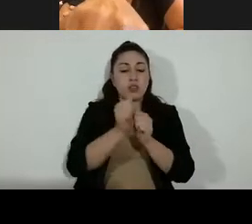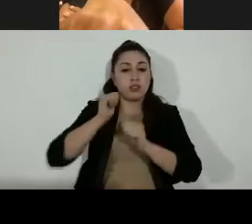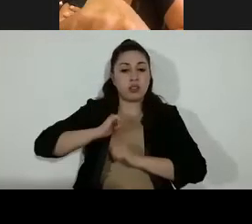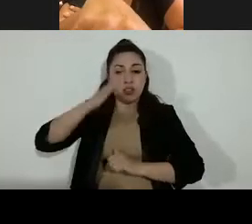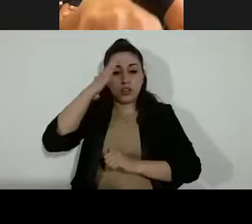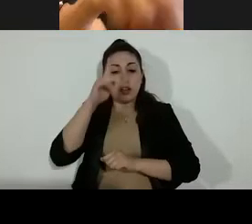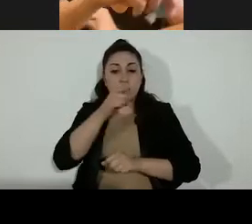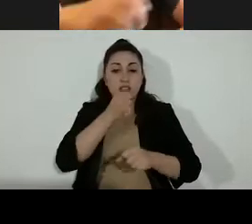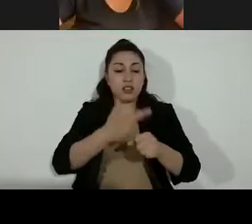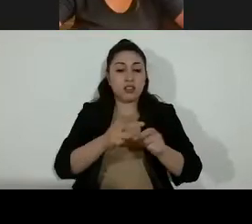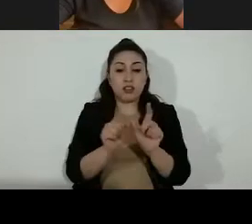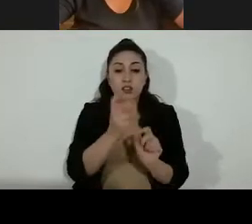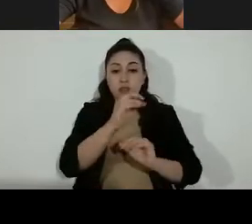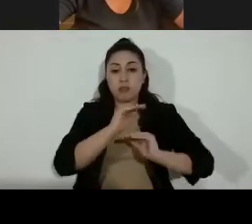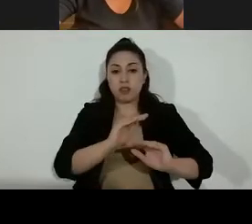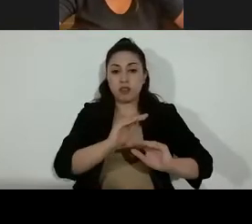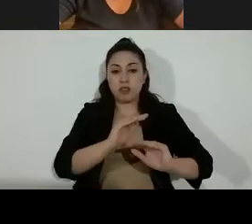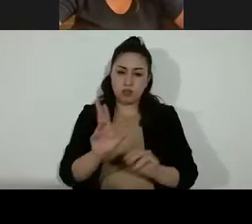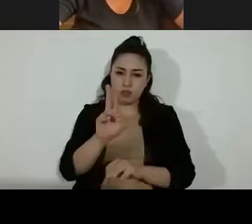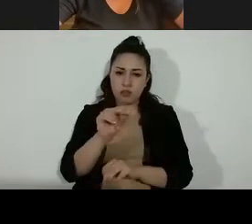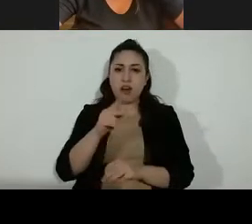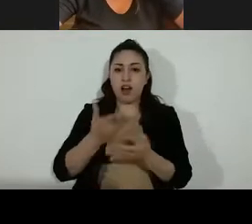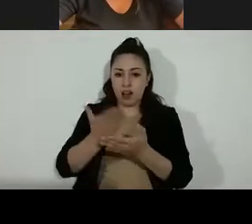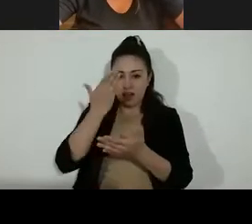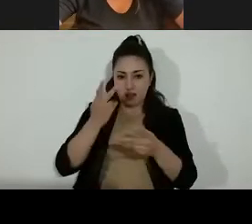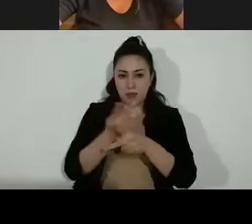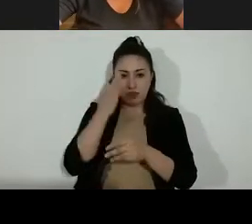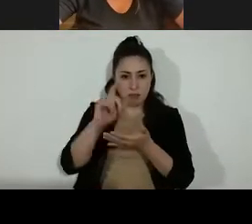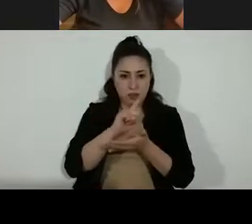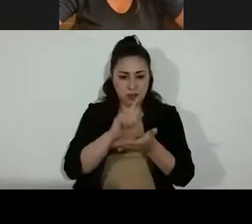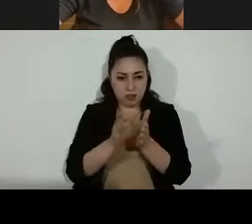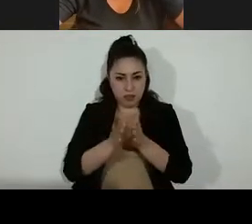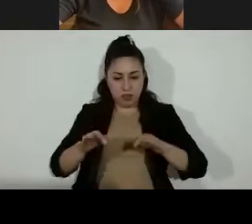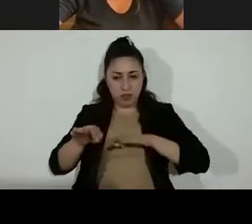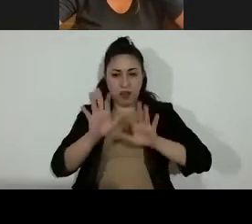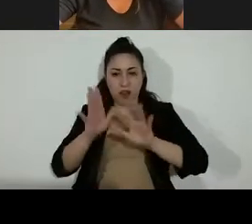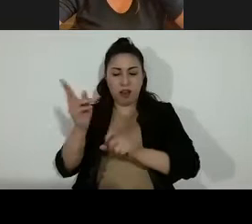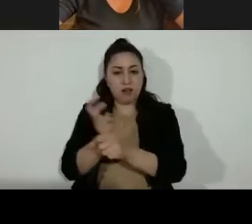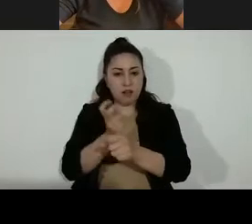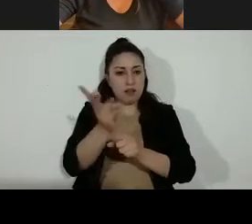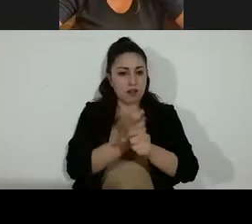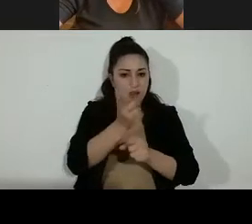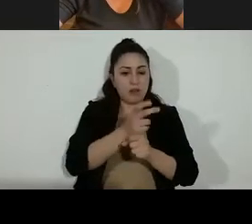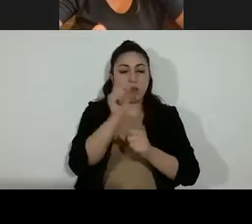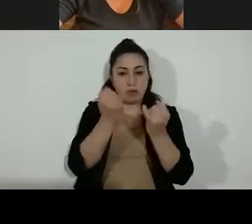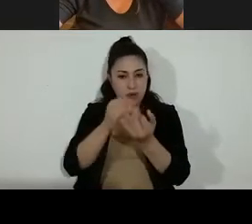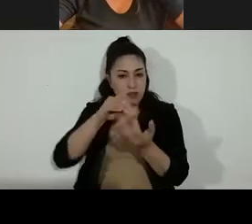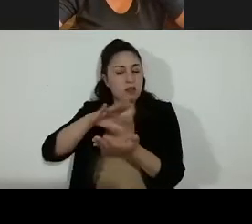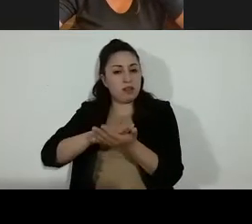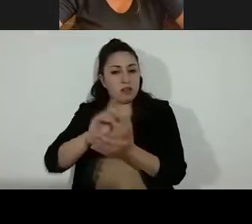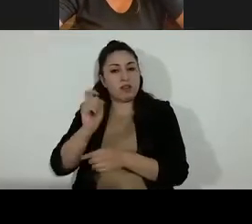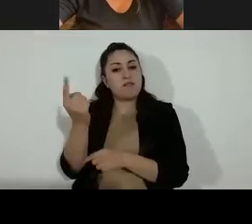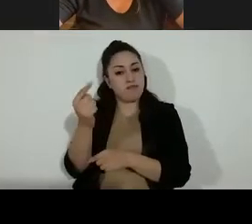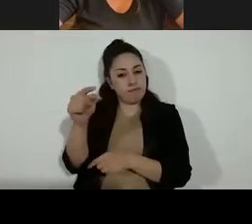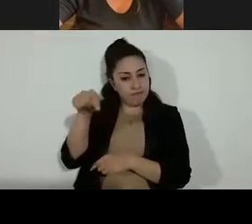ha habido muchísimas muestras en otras legislaturas que se ha invitado y se ha citado a servidores